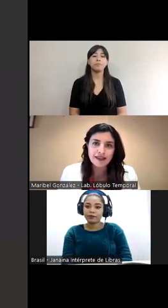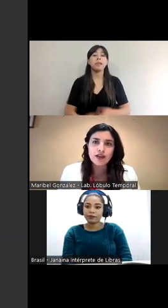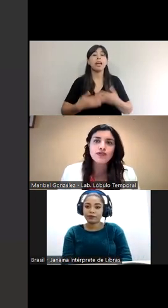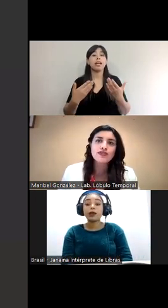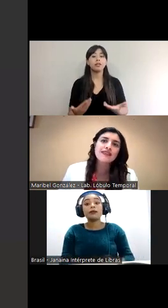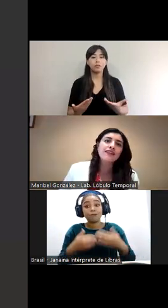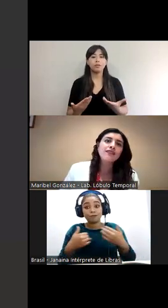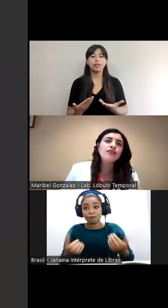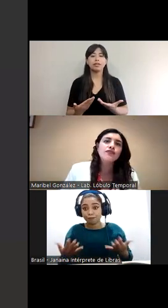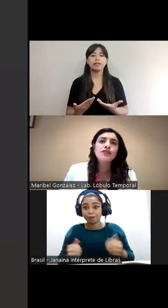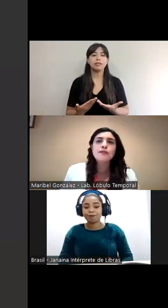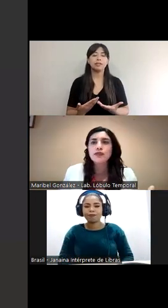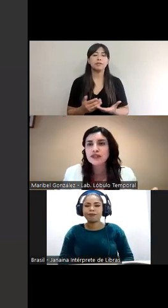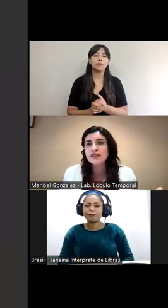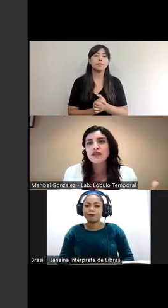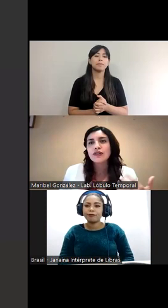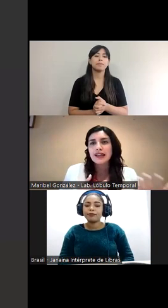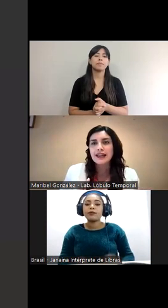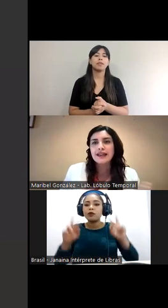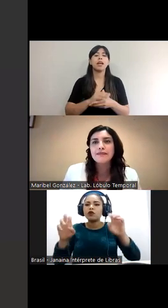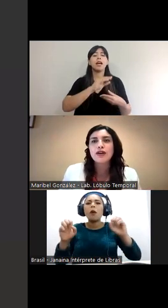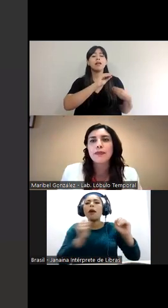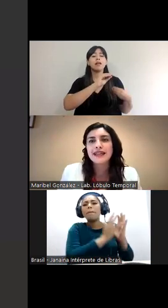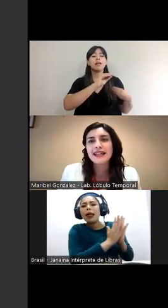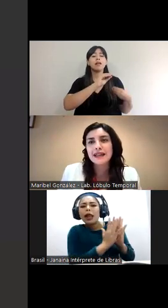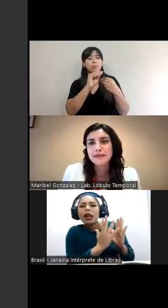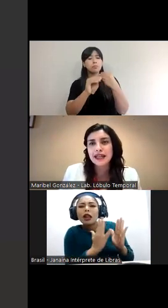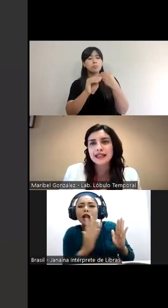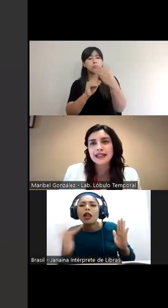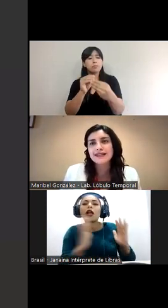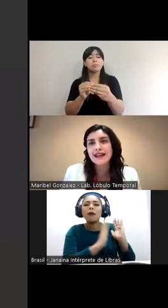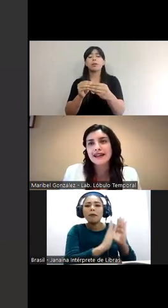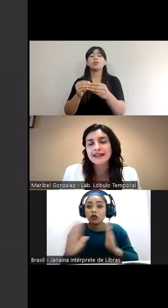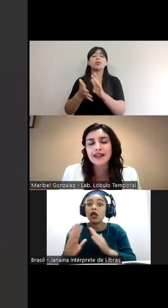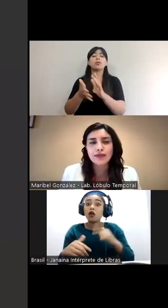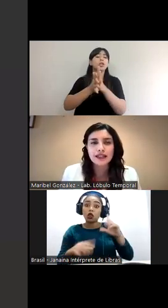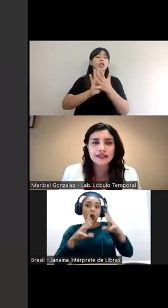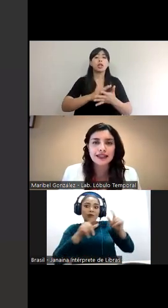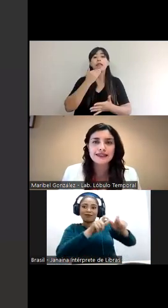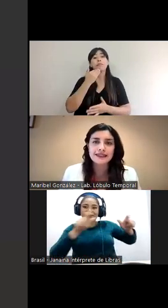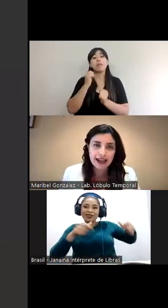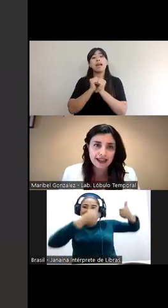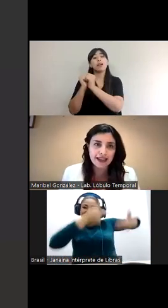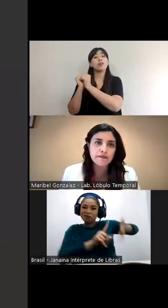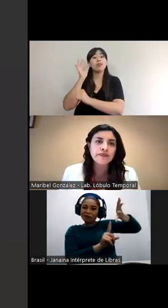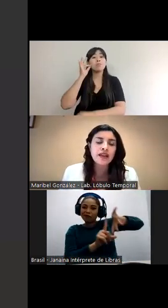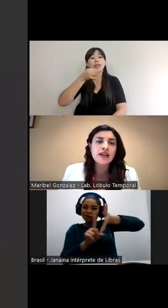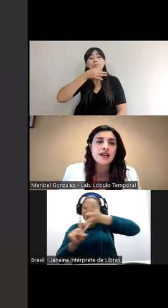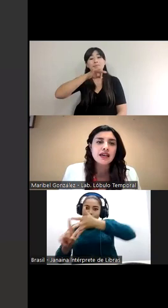Entonces, considerando todo el proceso, lo que mis compañeras también les han relatado durante esta